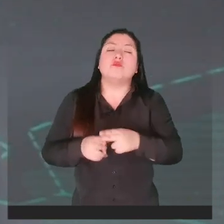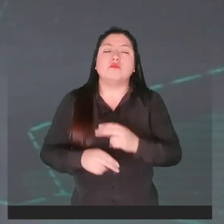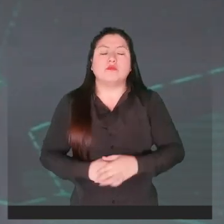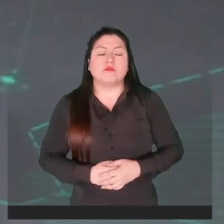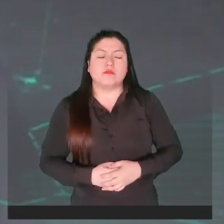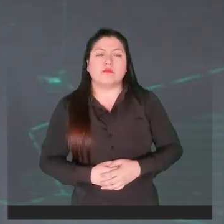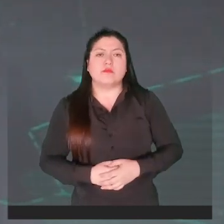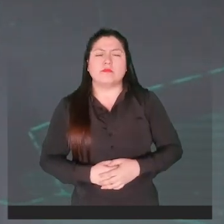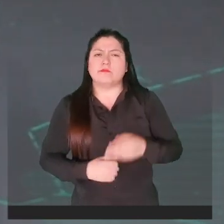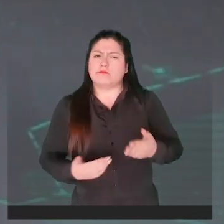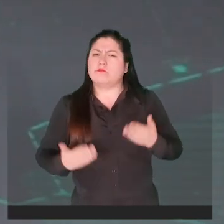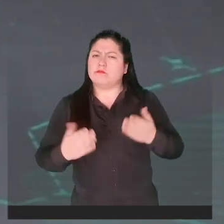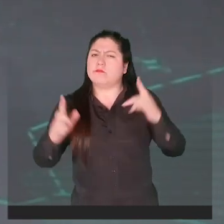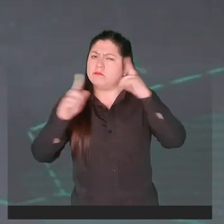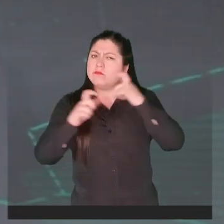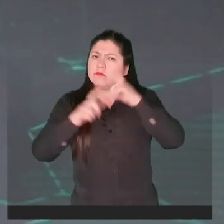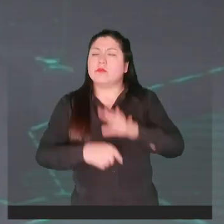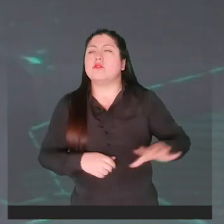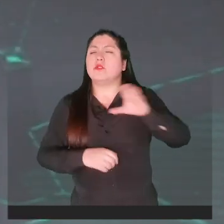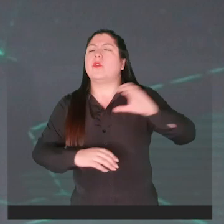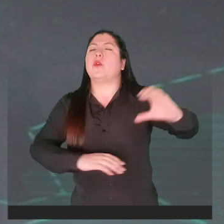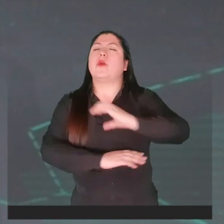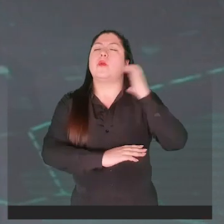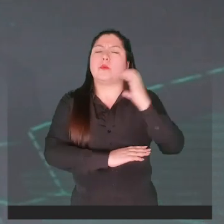aprovechar esta ocasión también para hacer una reflexión de país.